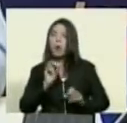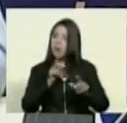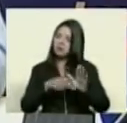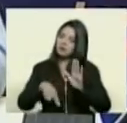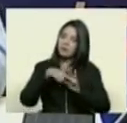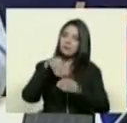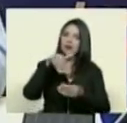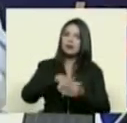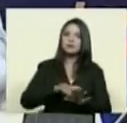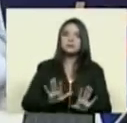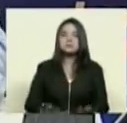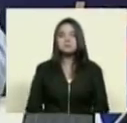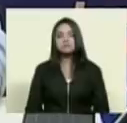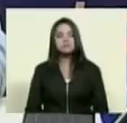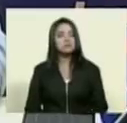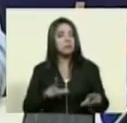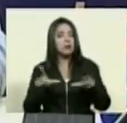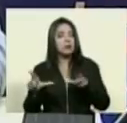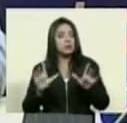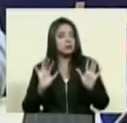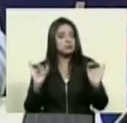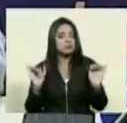repiten las elecciones. Y listo.